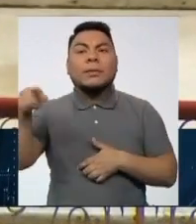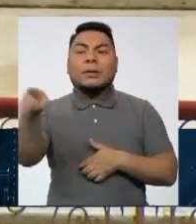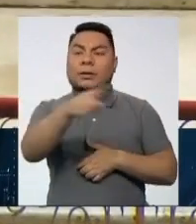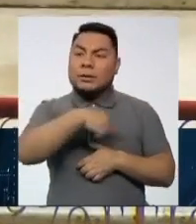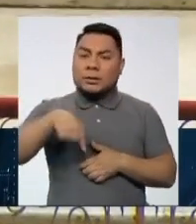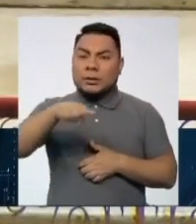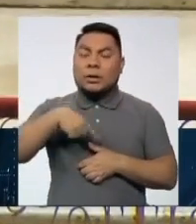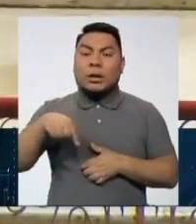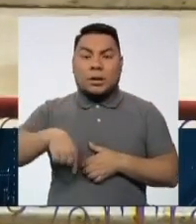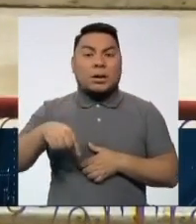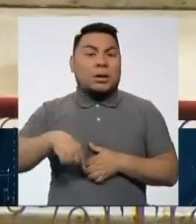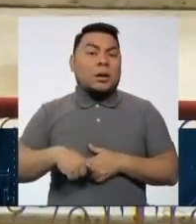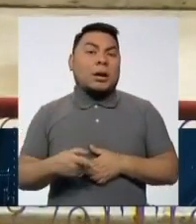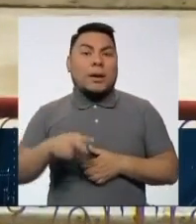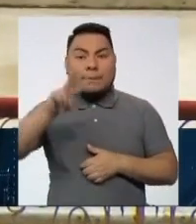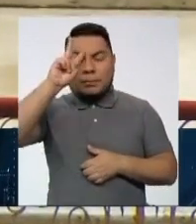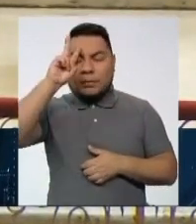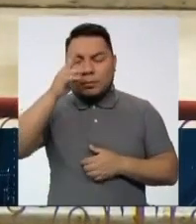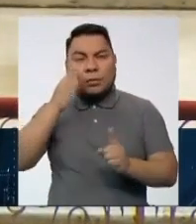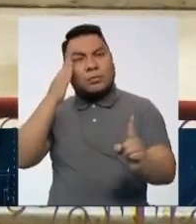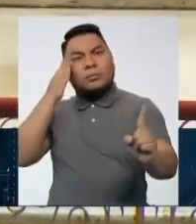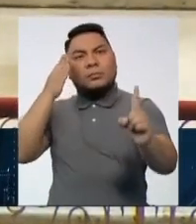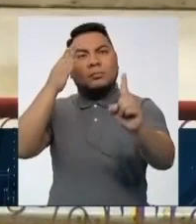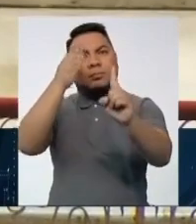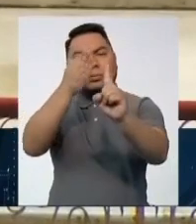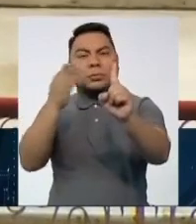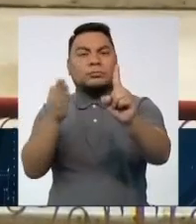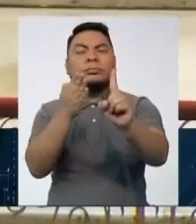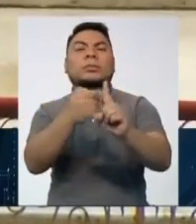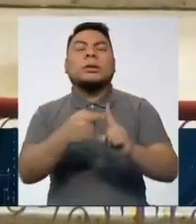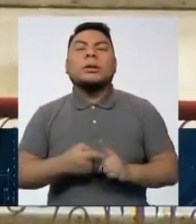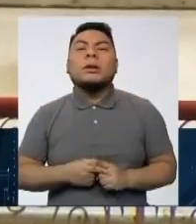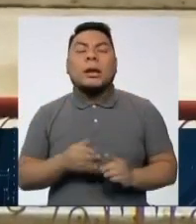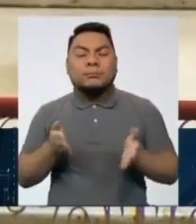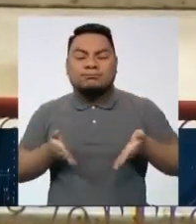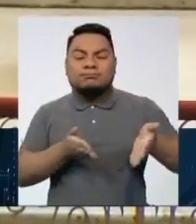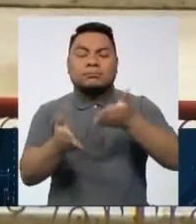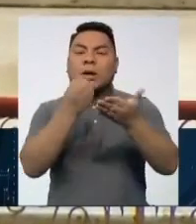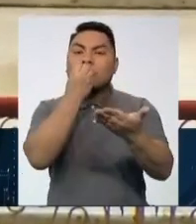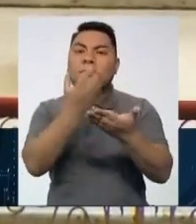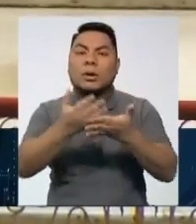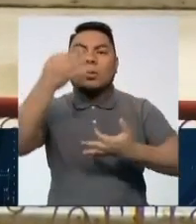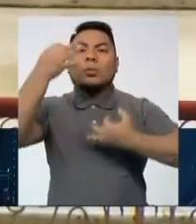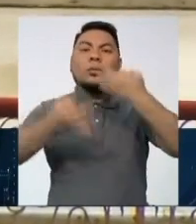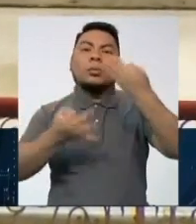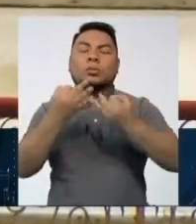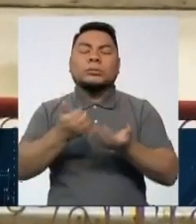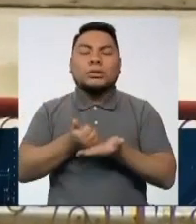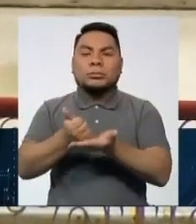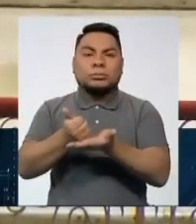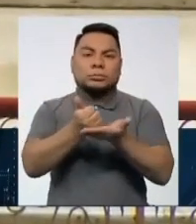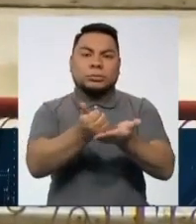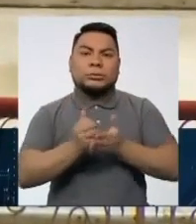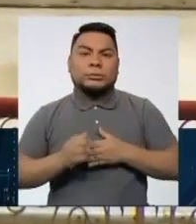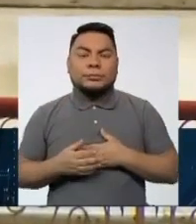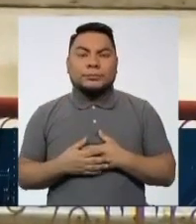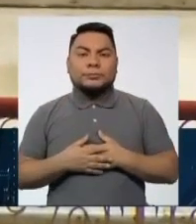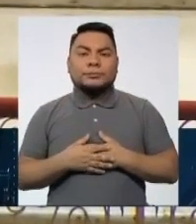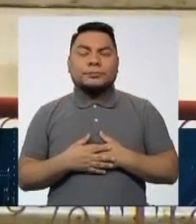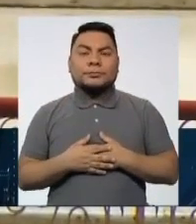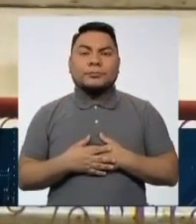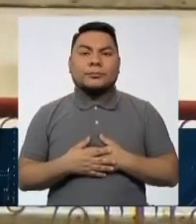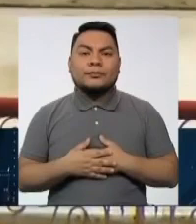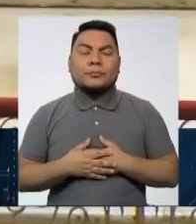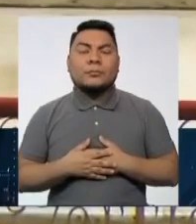país se enrumbe por las sendas del bien, la justicia y la solidaridad.